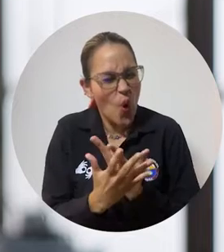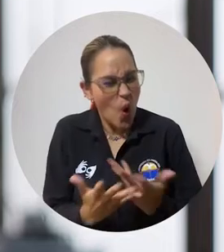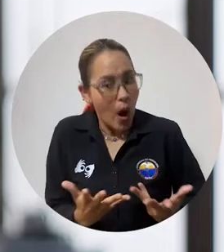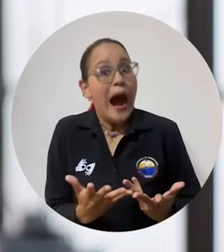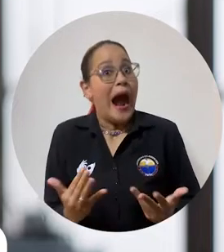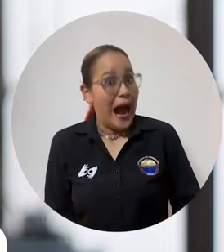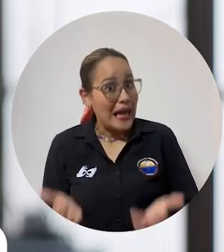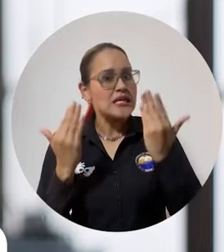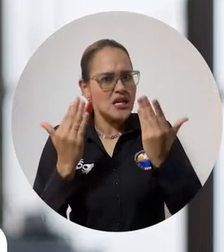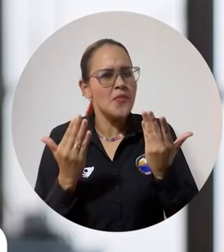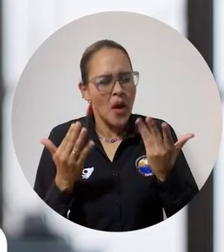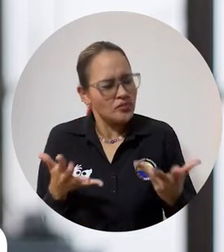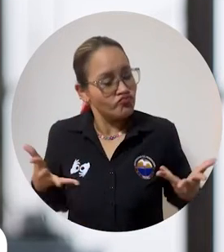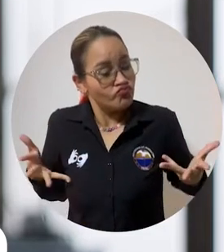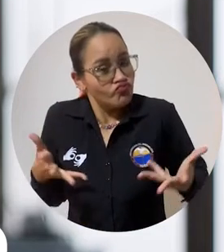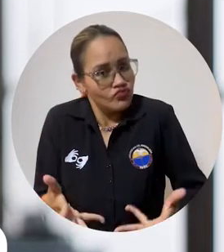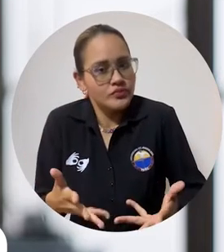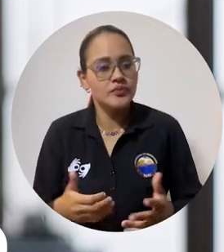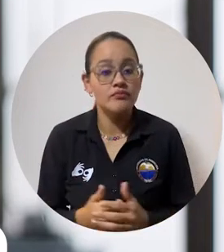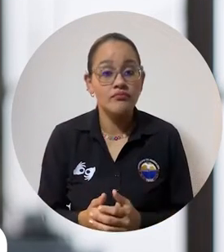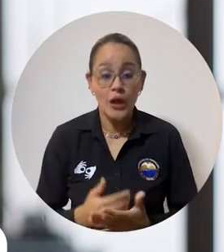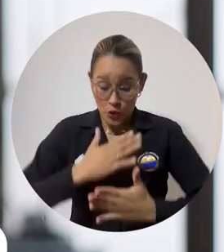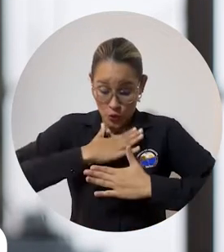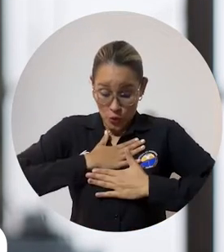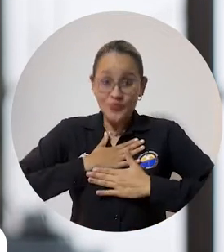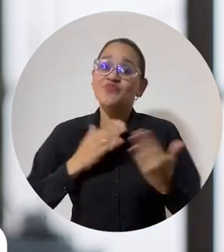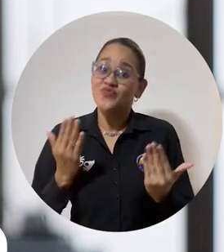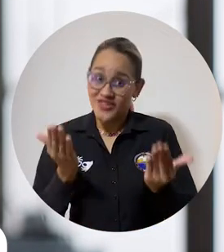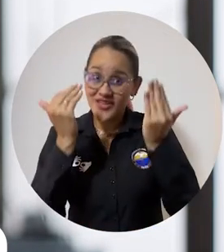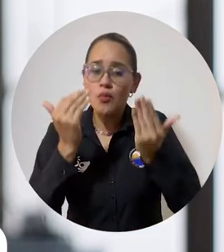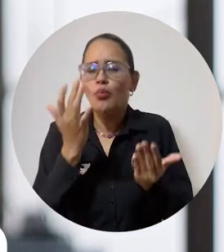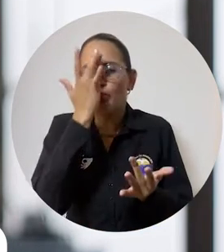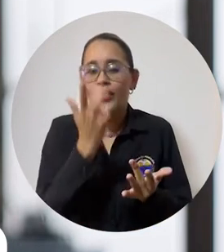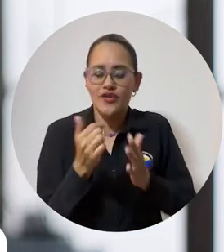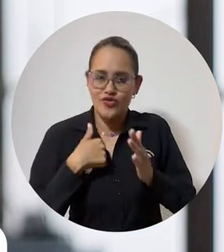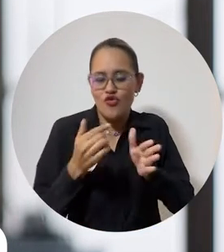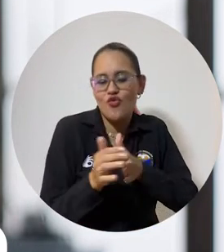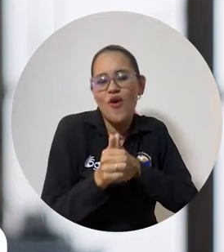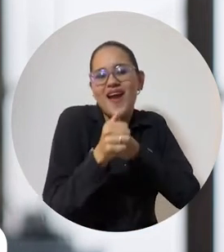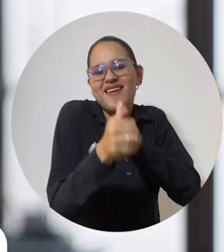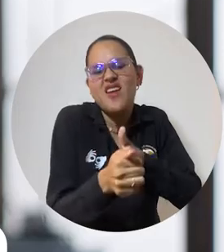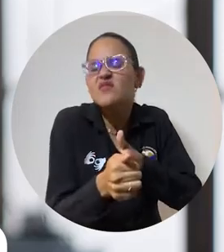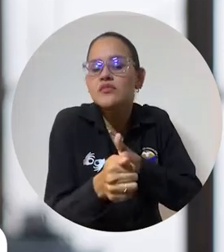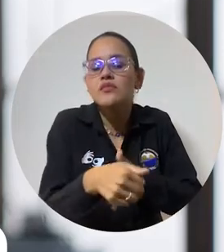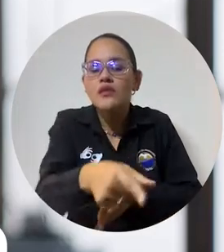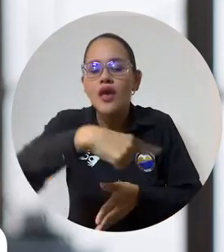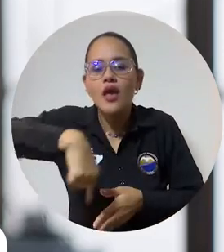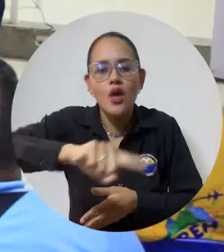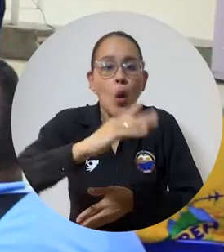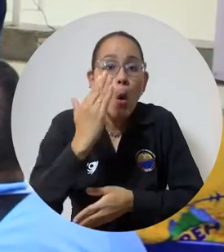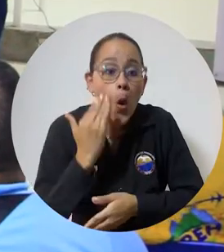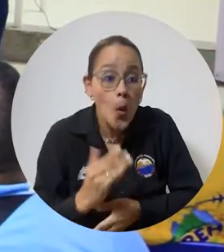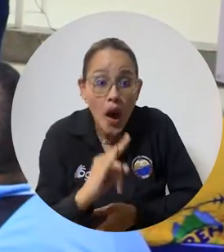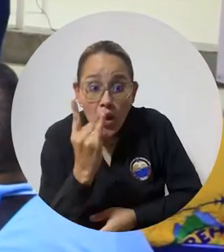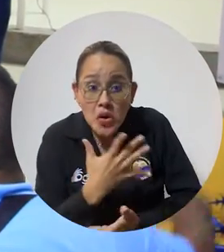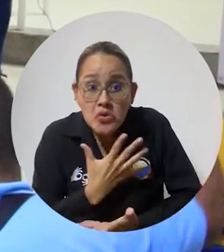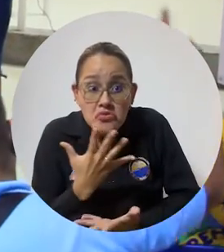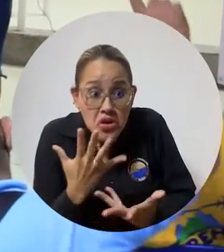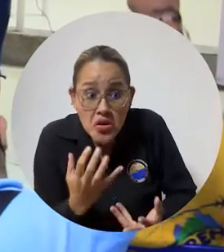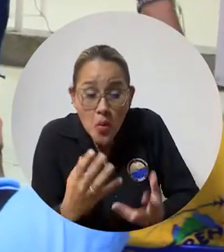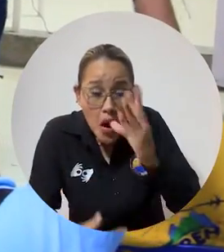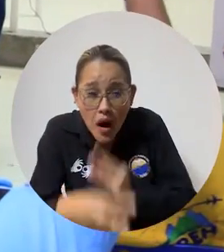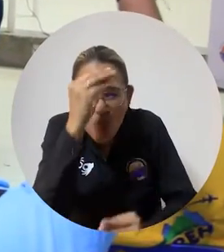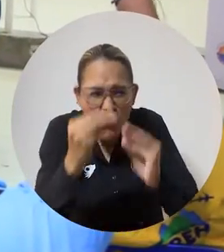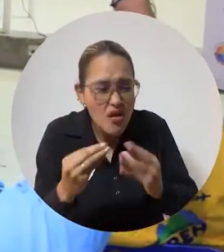yo como guía pueda hacer de que muchos jóvenes que quieran aprender para que puedan